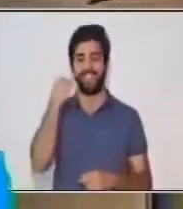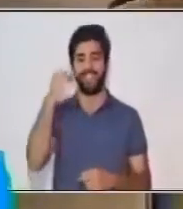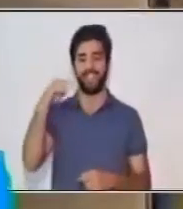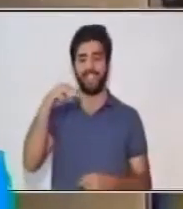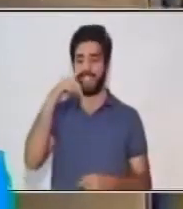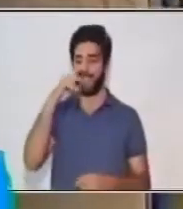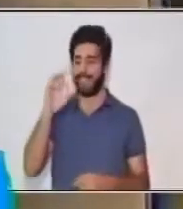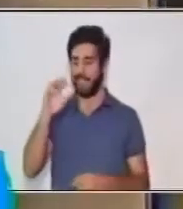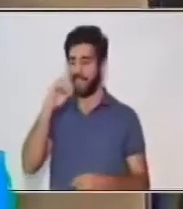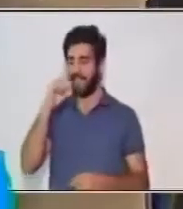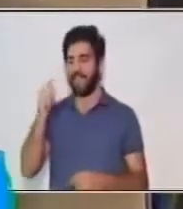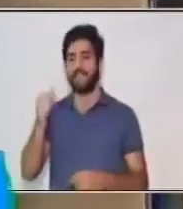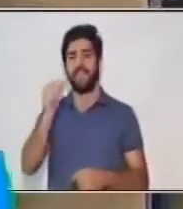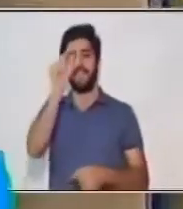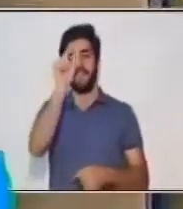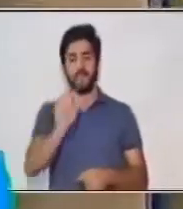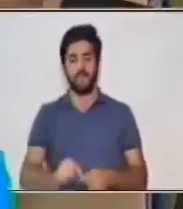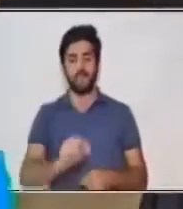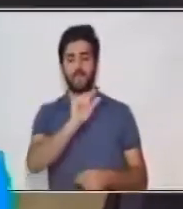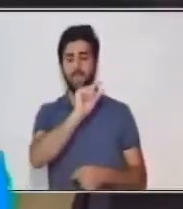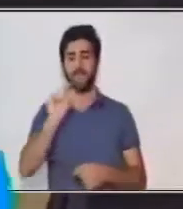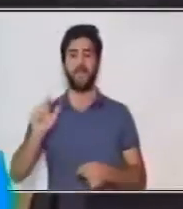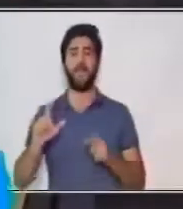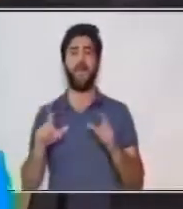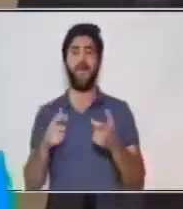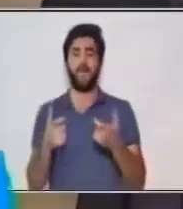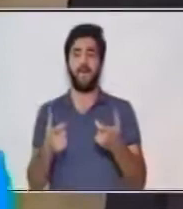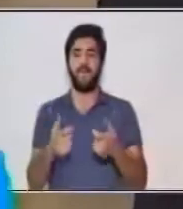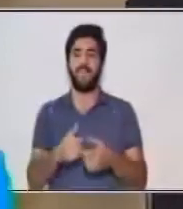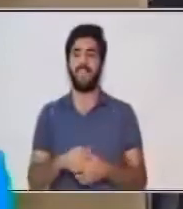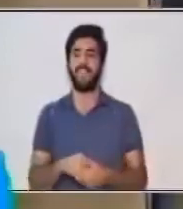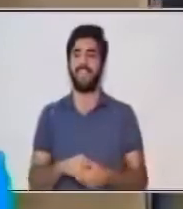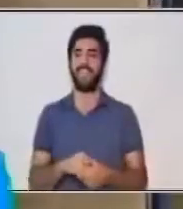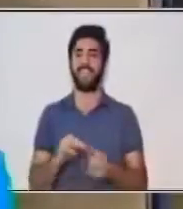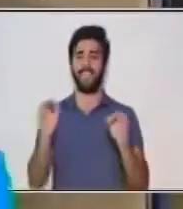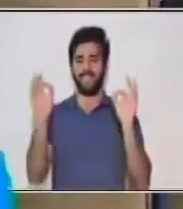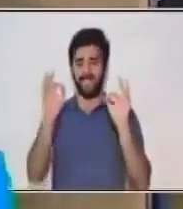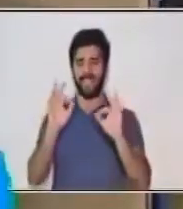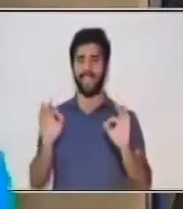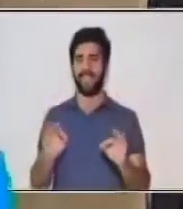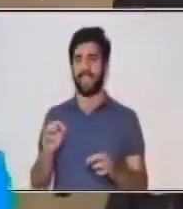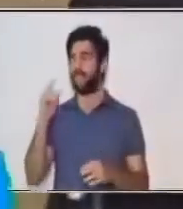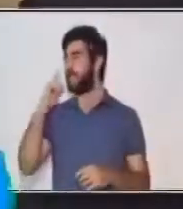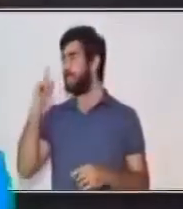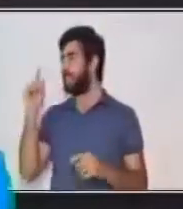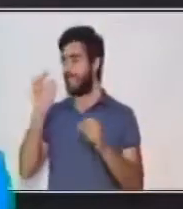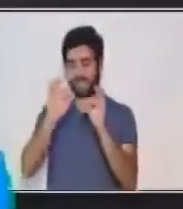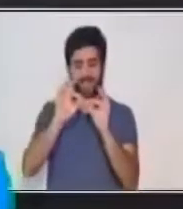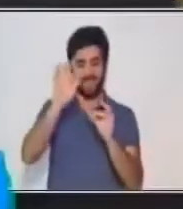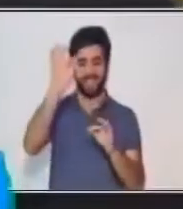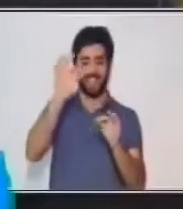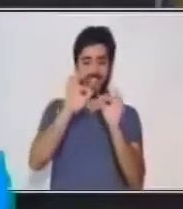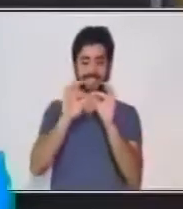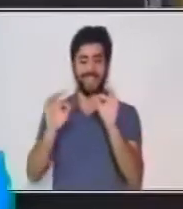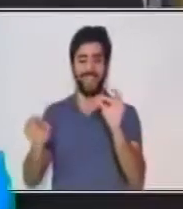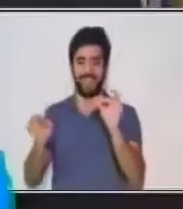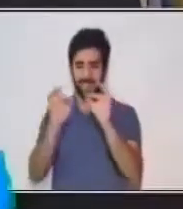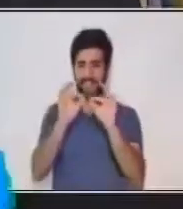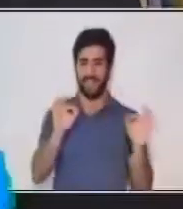gráfica se va acercando de manera indefinida. No tiene una asíntota horizontal y va a ser el origen. Va a ser y